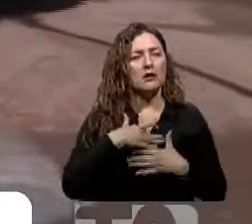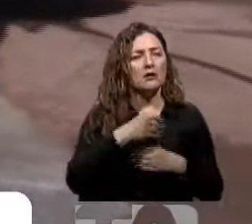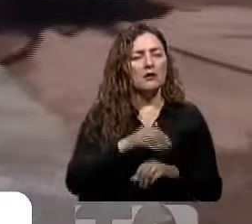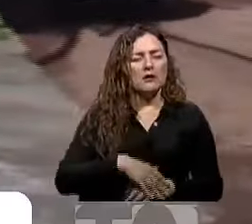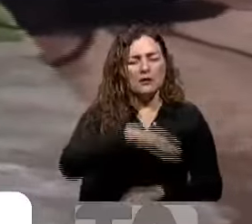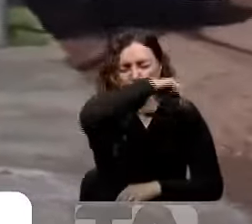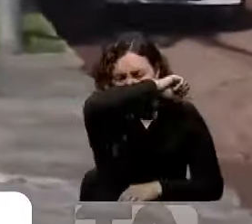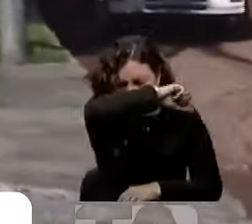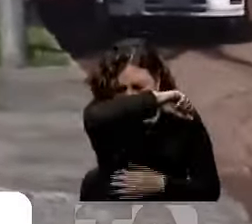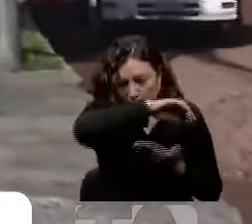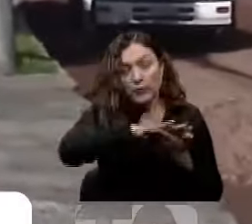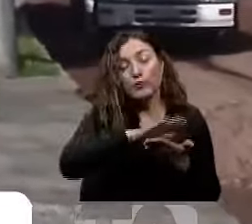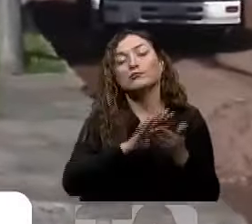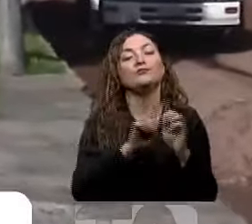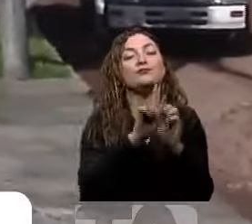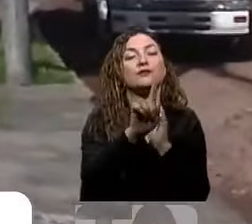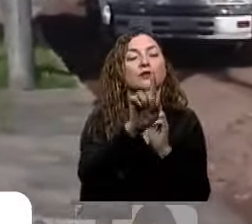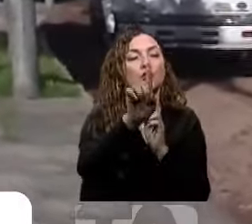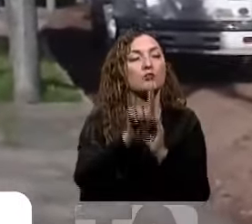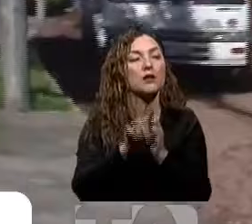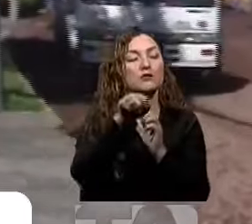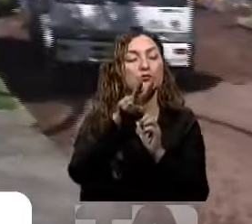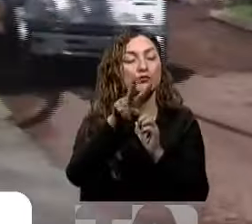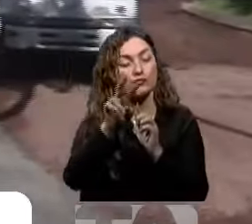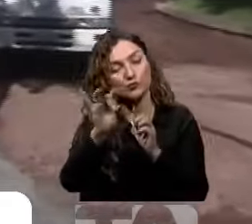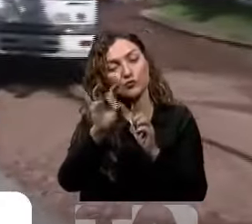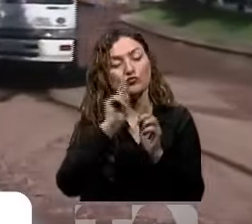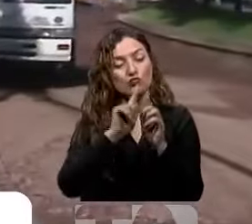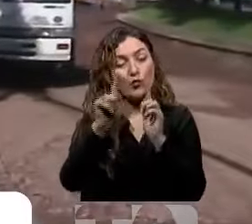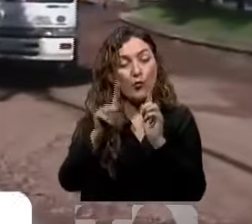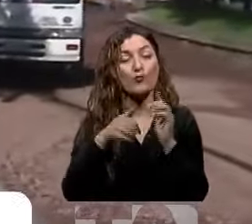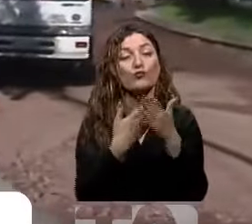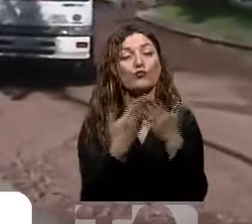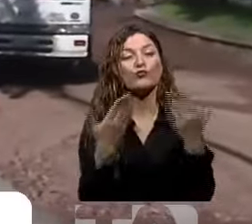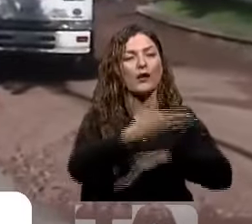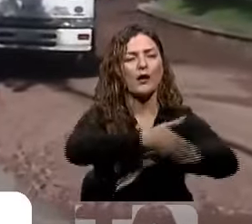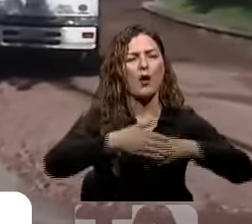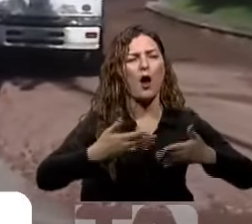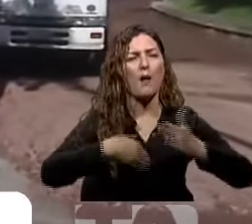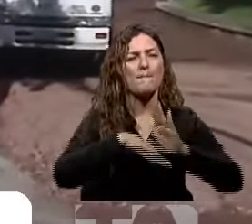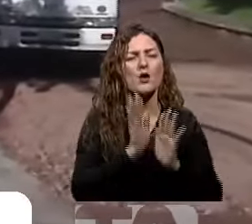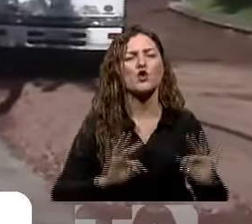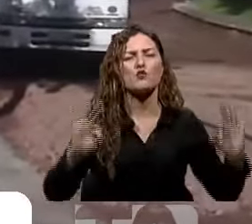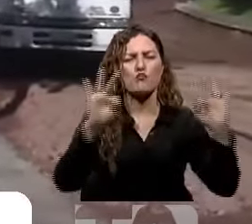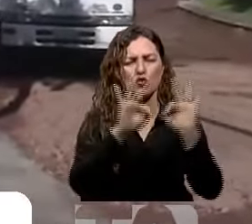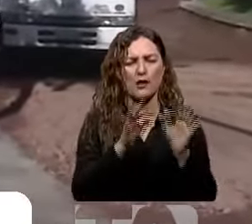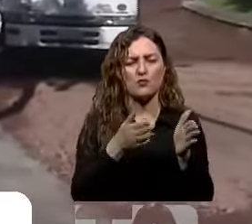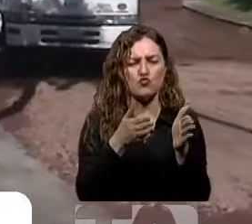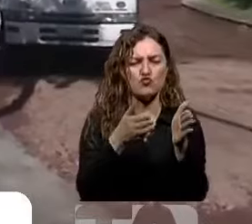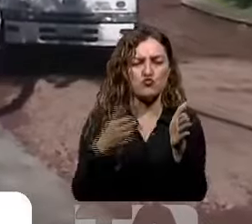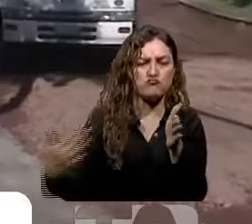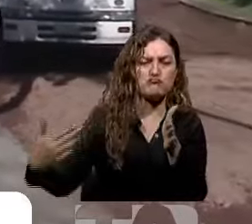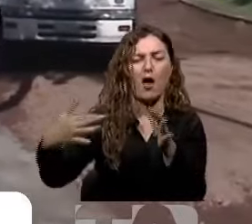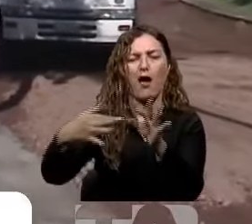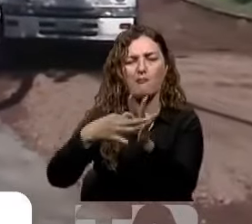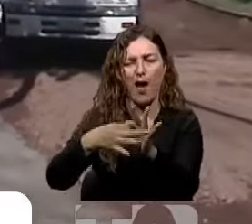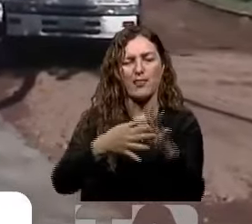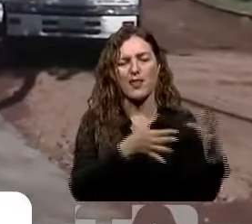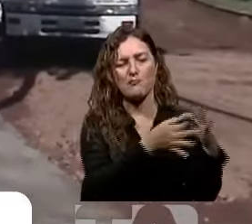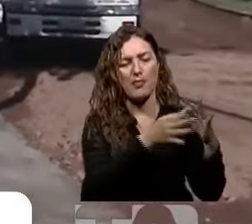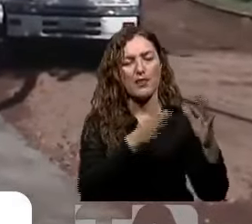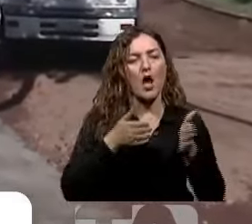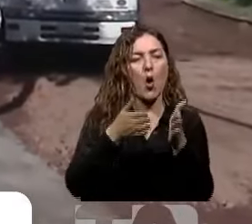de Almagro. Esta avenida es muy importante y se integra a las vías ya rehabilitadas, como son la avenida